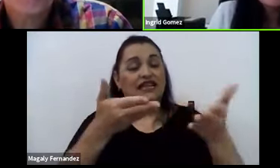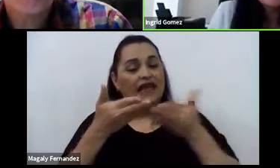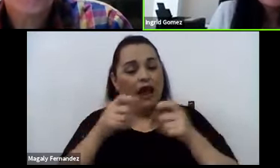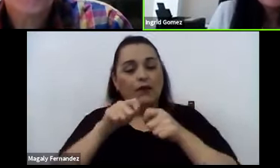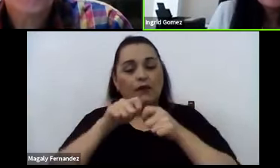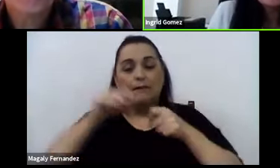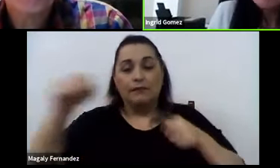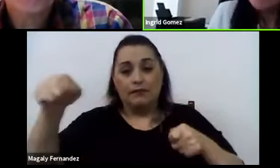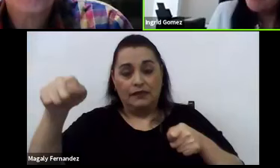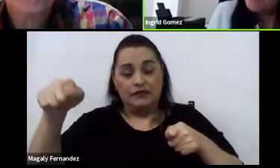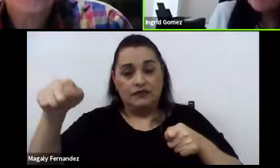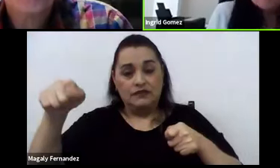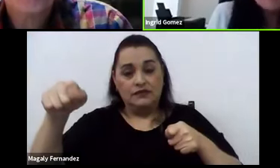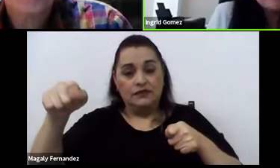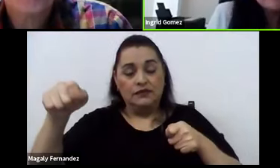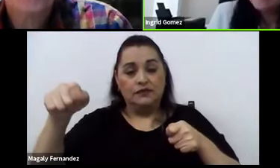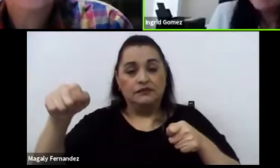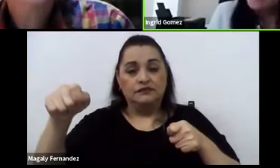medición